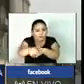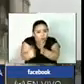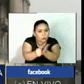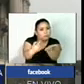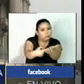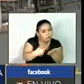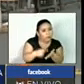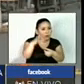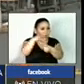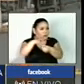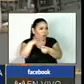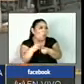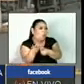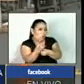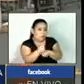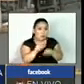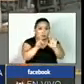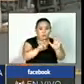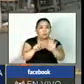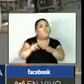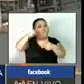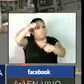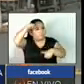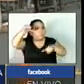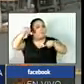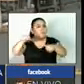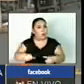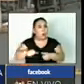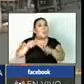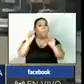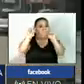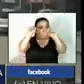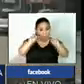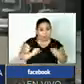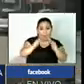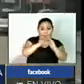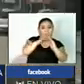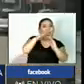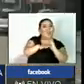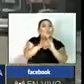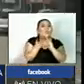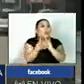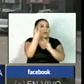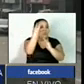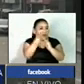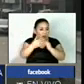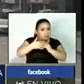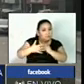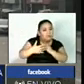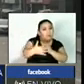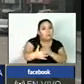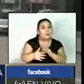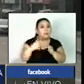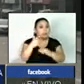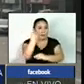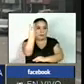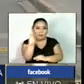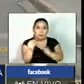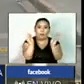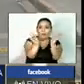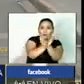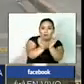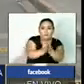votos, ellos dieron nuevamente su aval para que la cuarentena domiciliaria continúe hasta esa fecha. Los partidos